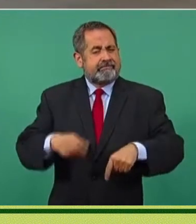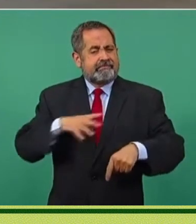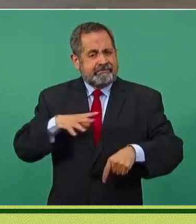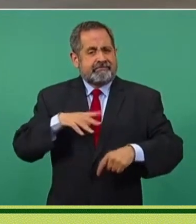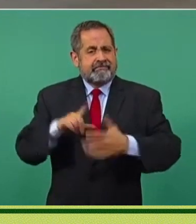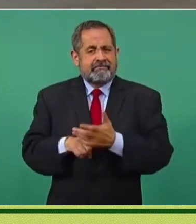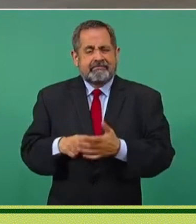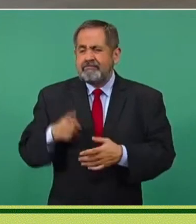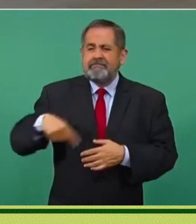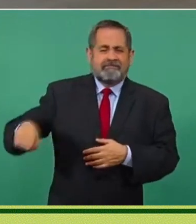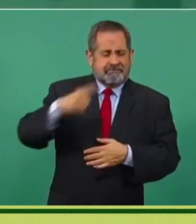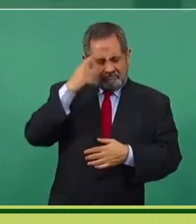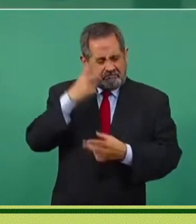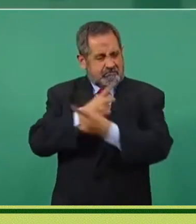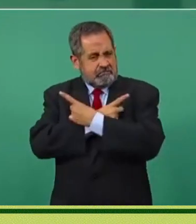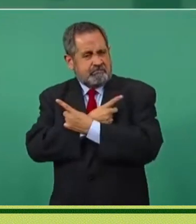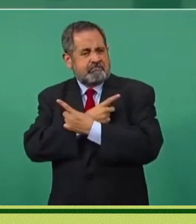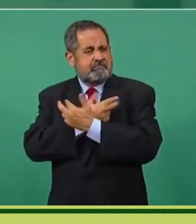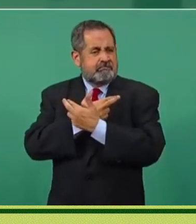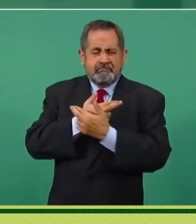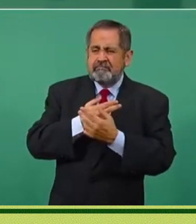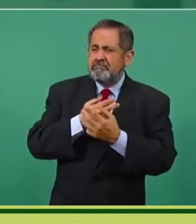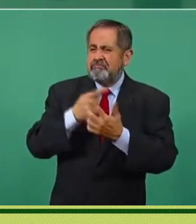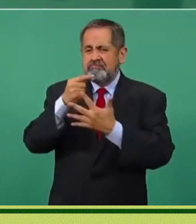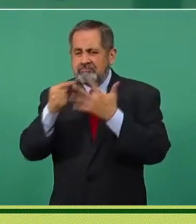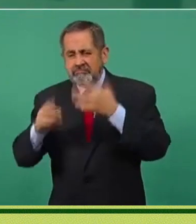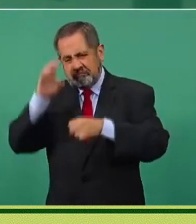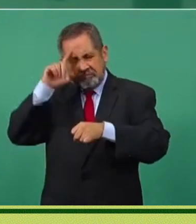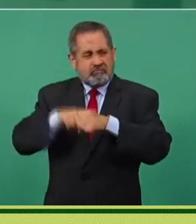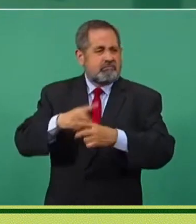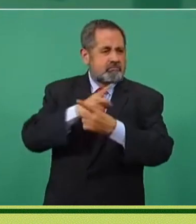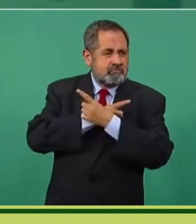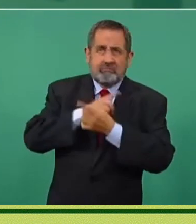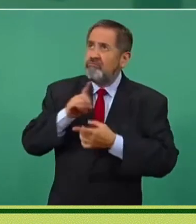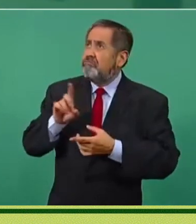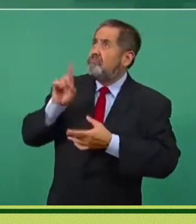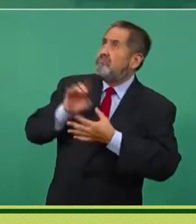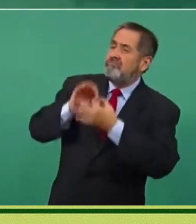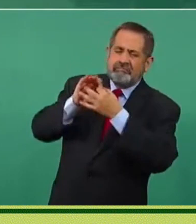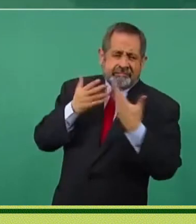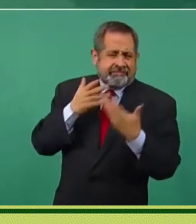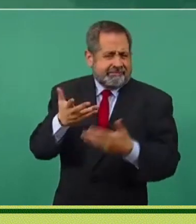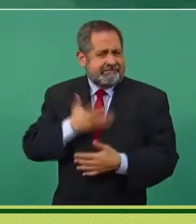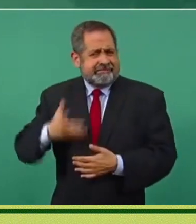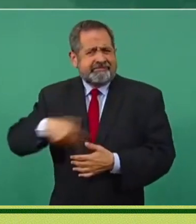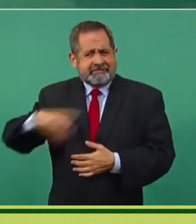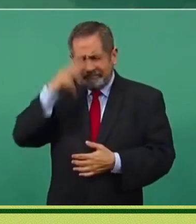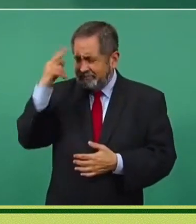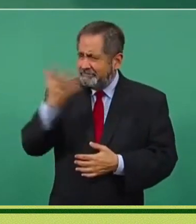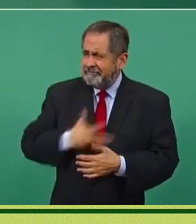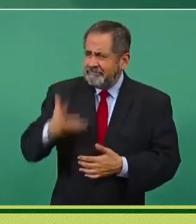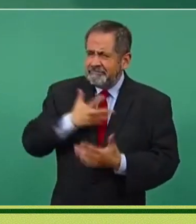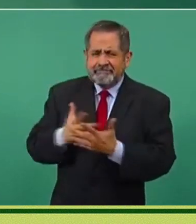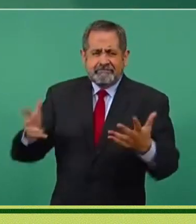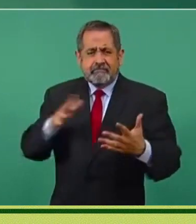tenemos una gran reserva de valores culturales, morales, espirituales. Esa es la grandeza de México. Nuestro pueblo